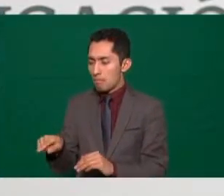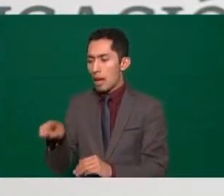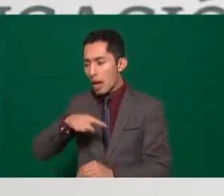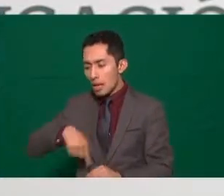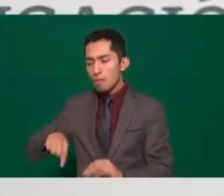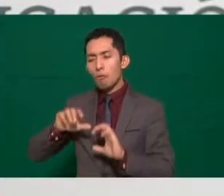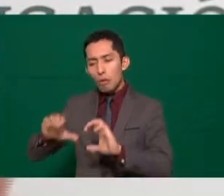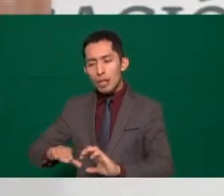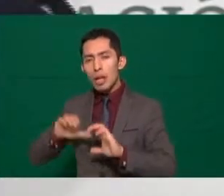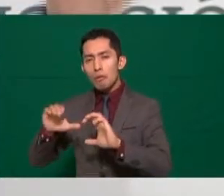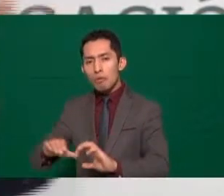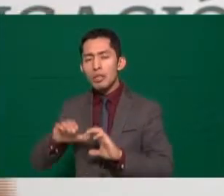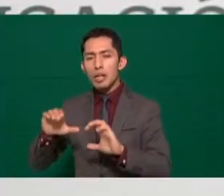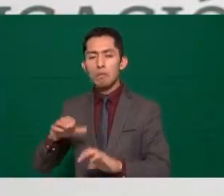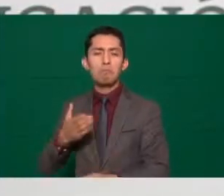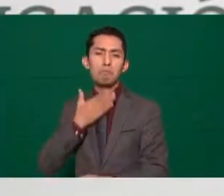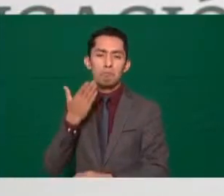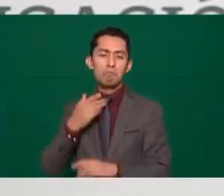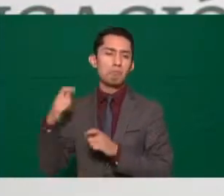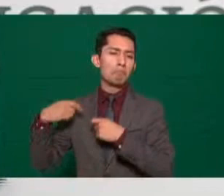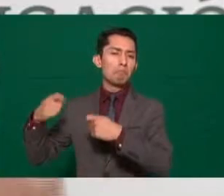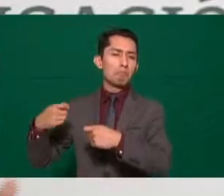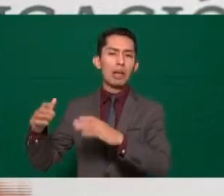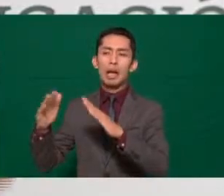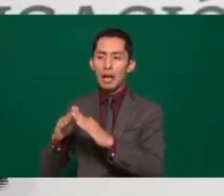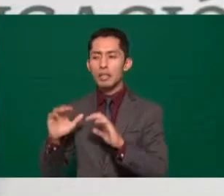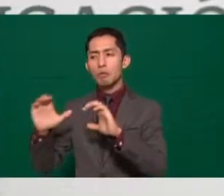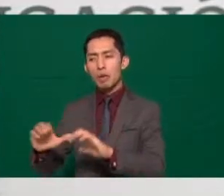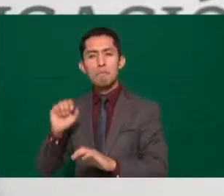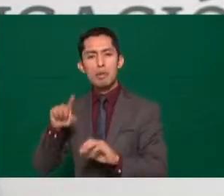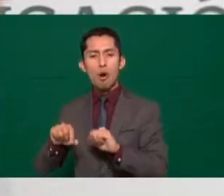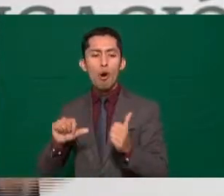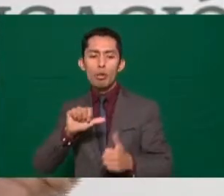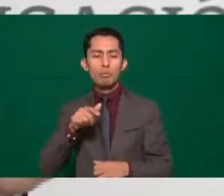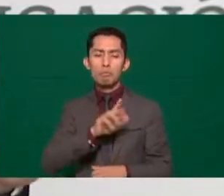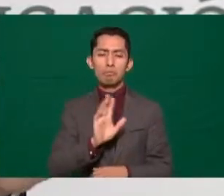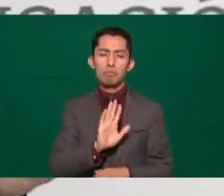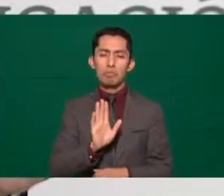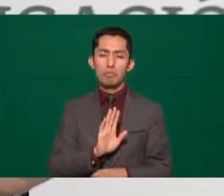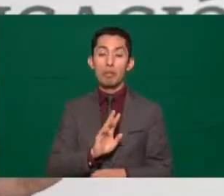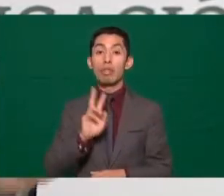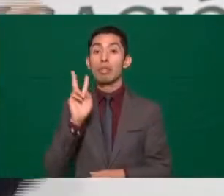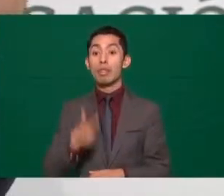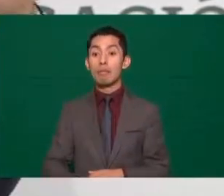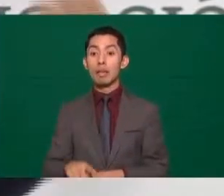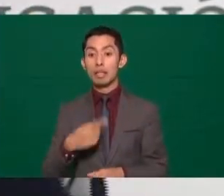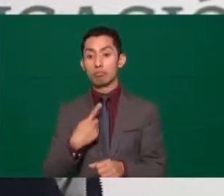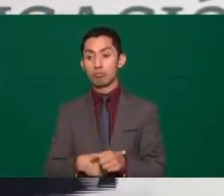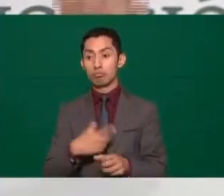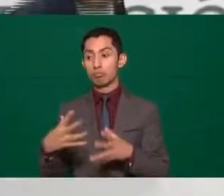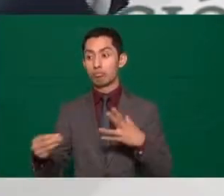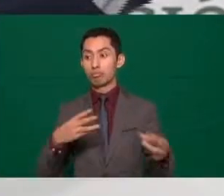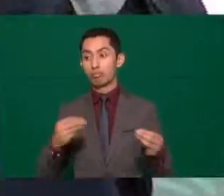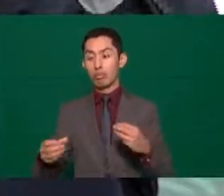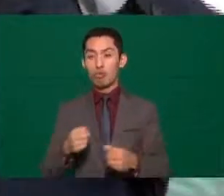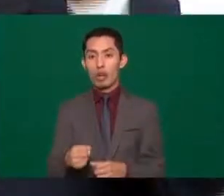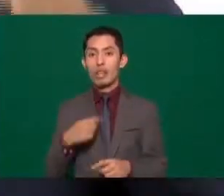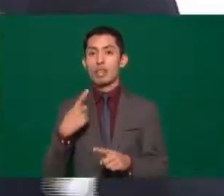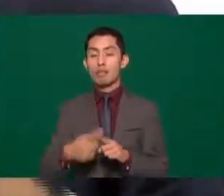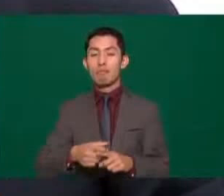tradiciones. Ahora con esta pandemia, donde se afectó más a los ancianos,